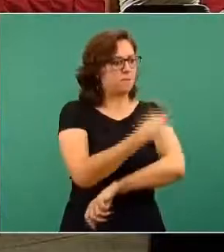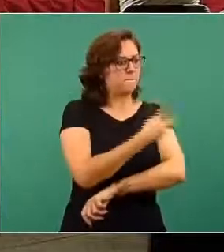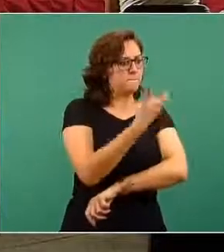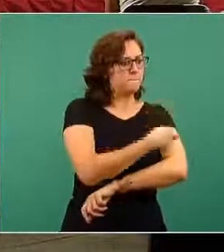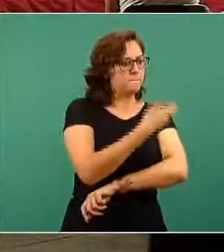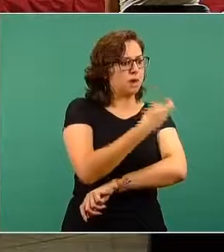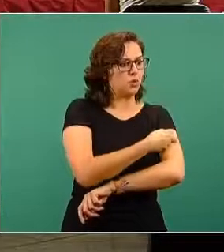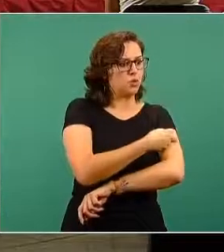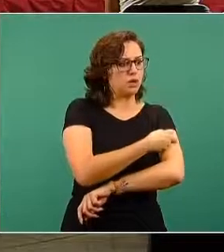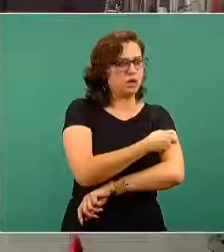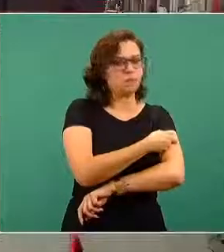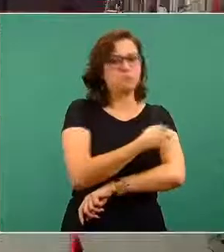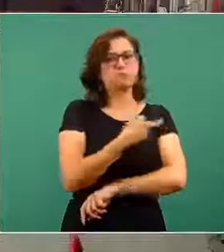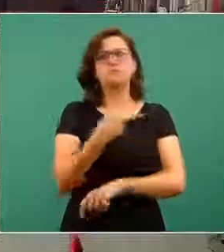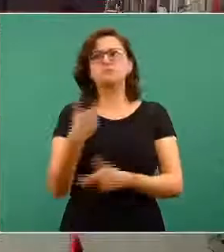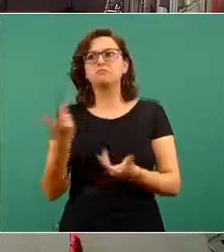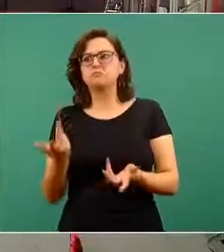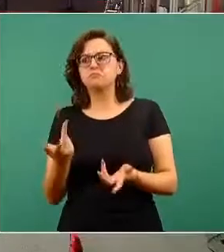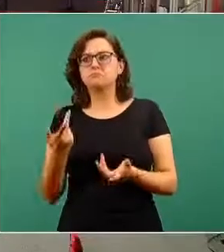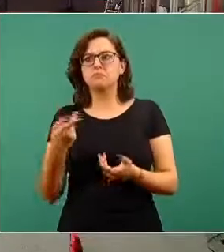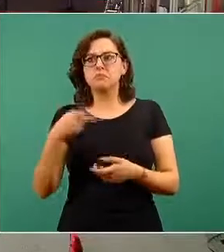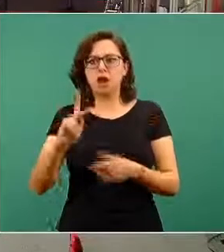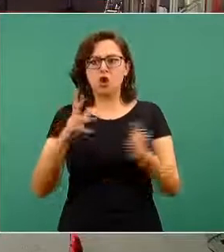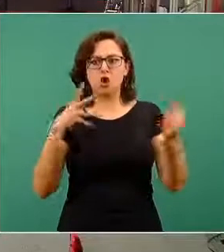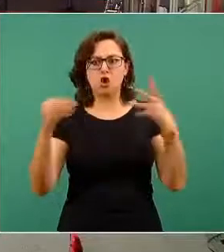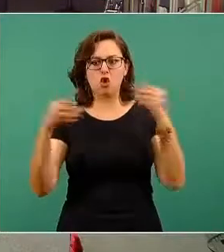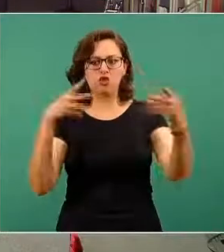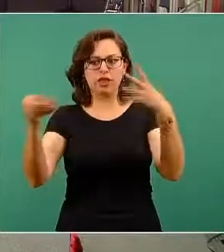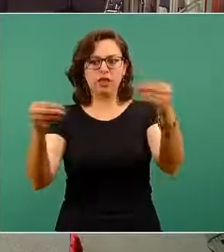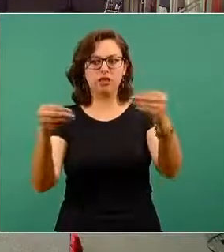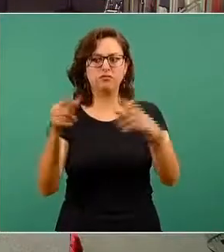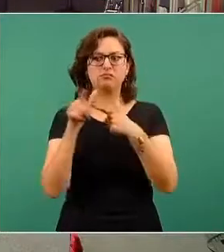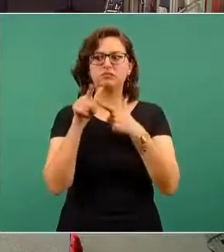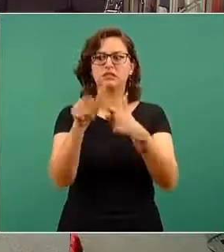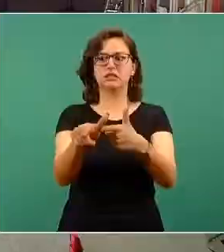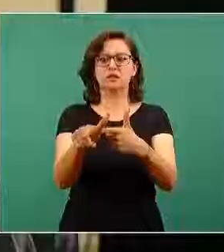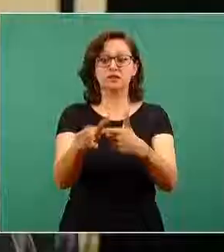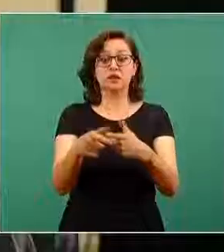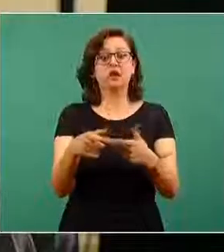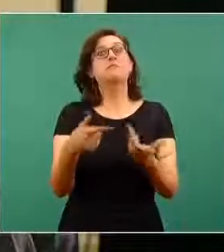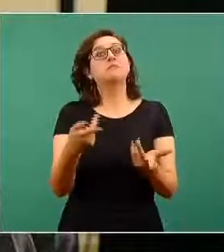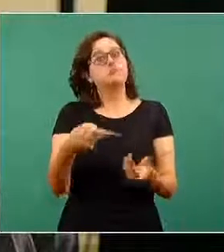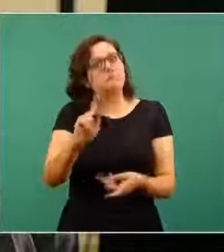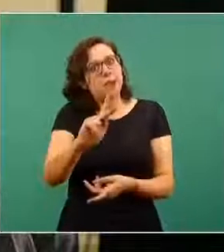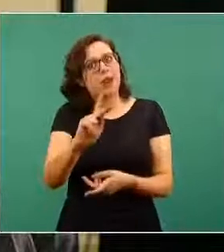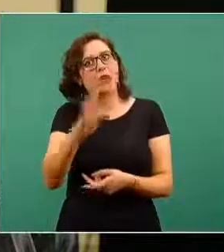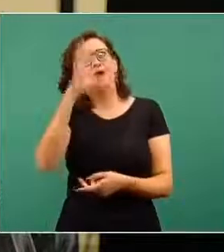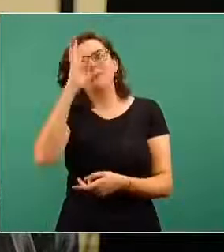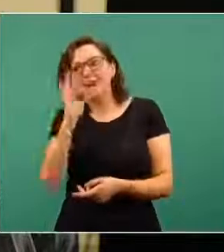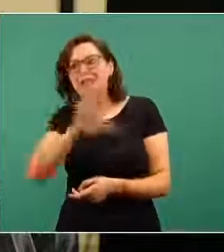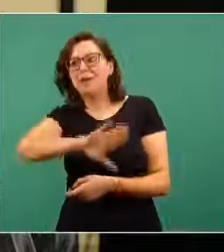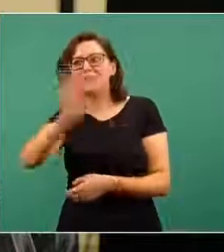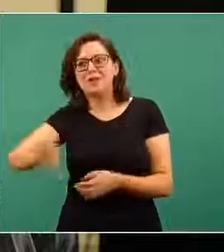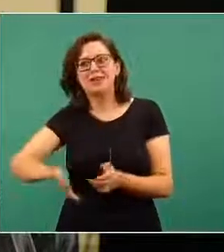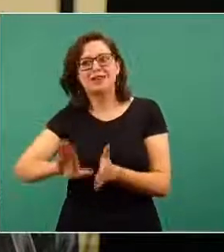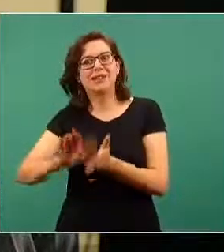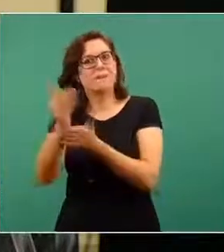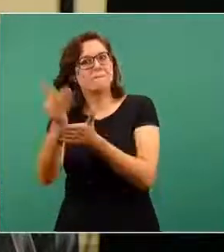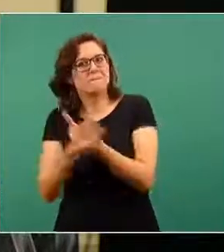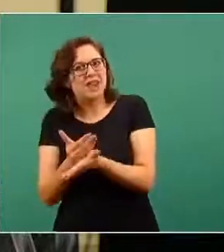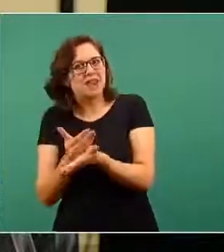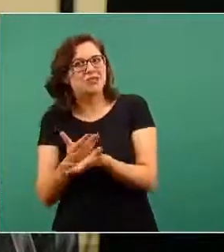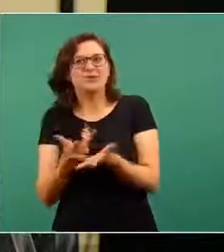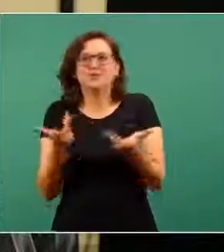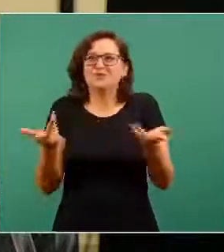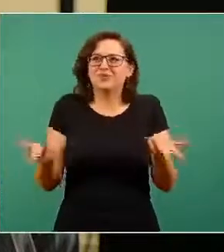muertes no están tan altas como la epidemia. Entonces, La pregunta es, si ustedes tienen